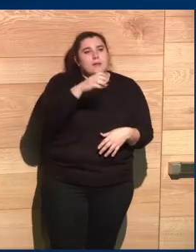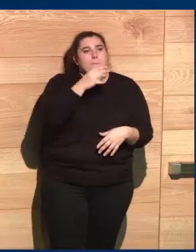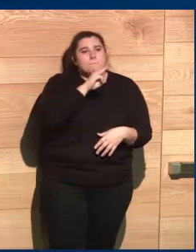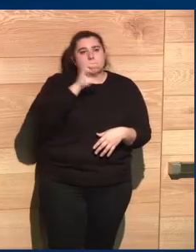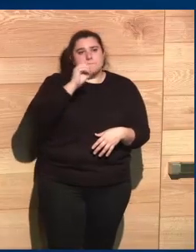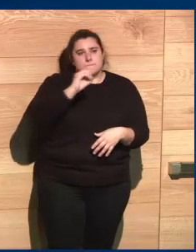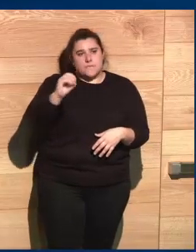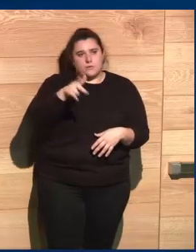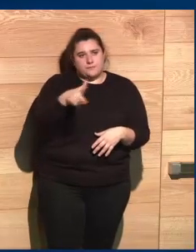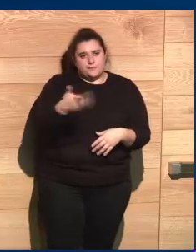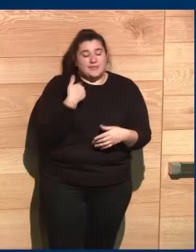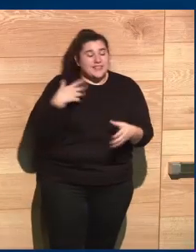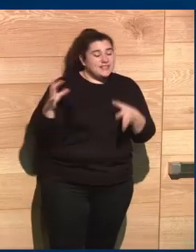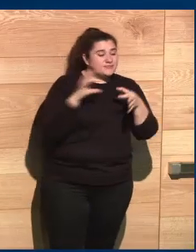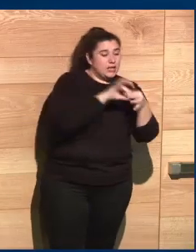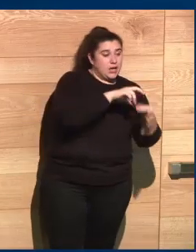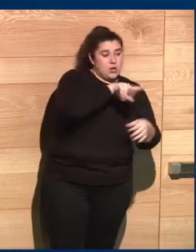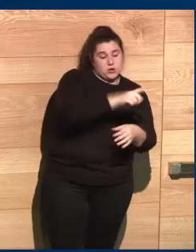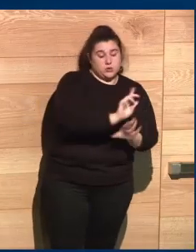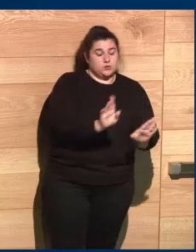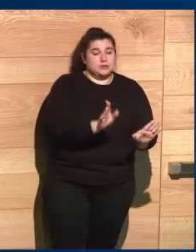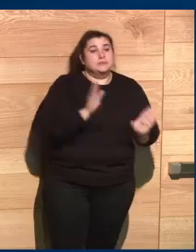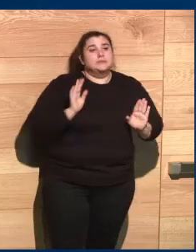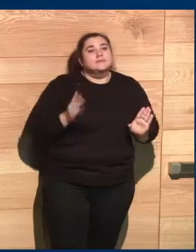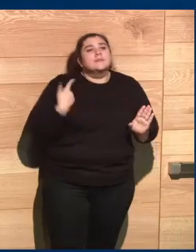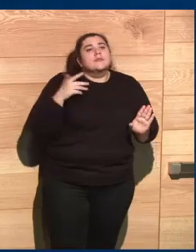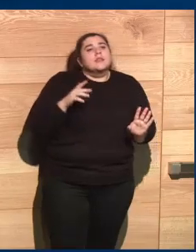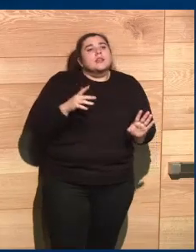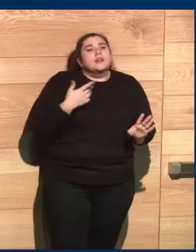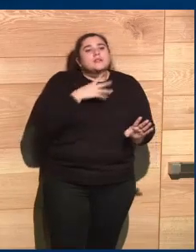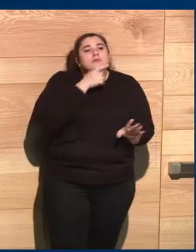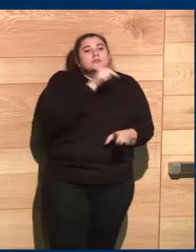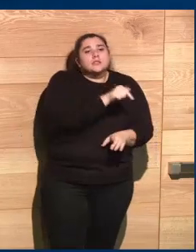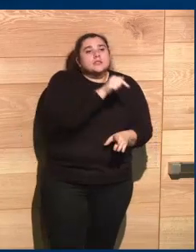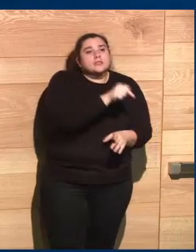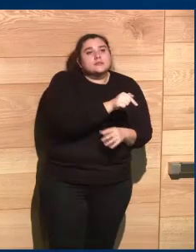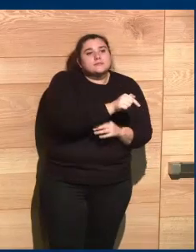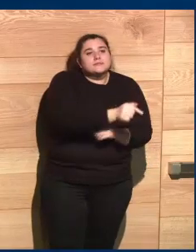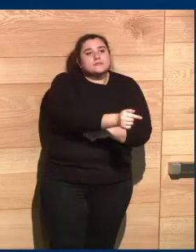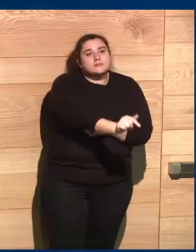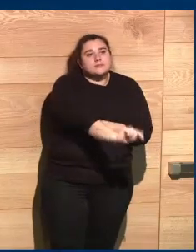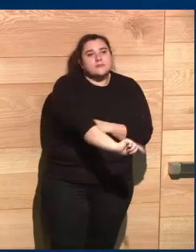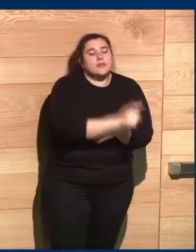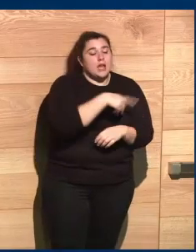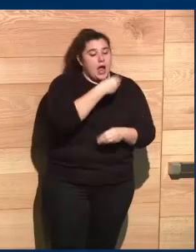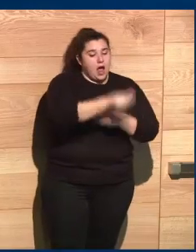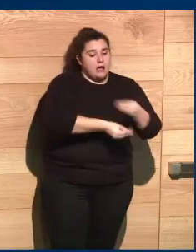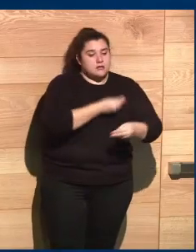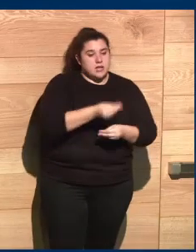cual no podían hacer lo mismo que el músculo de Tencent diciendo Azil no está ahora en Konami. Lo que hicieron